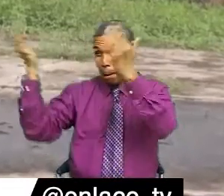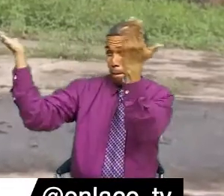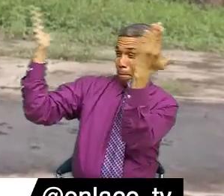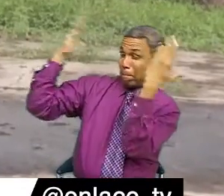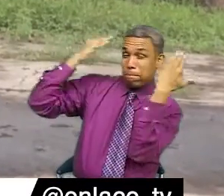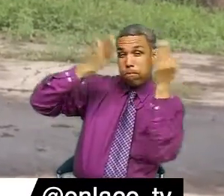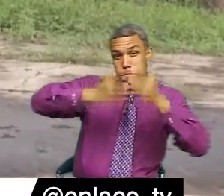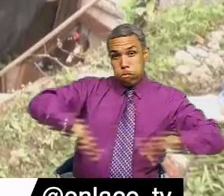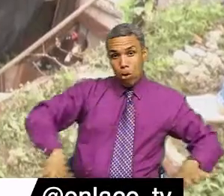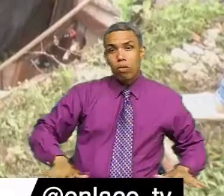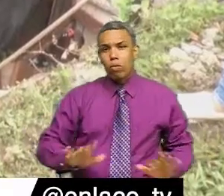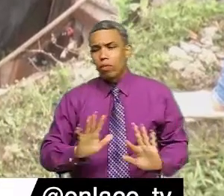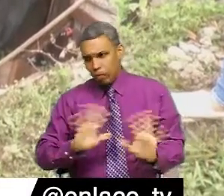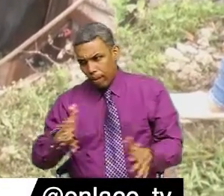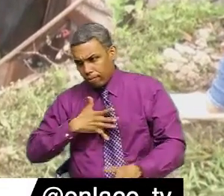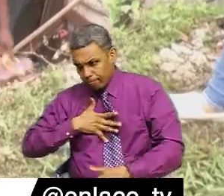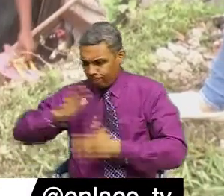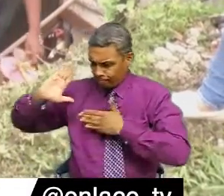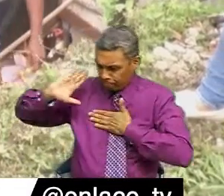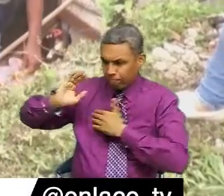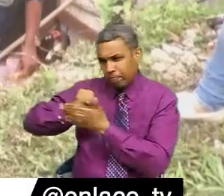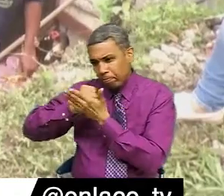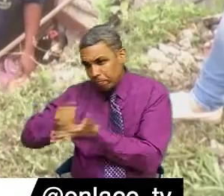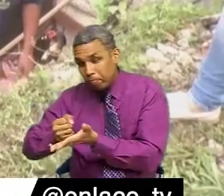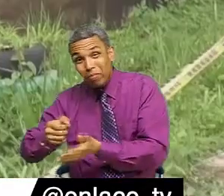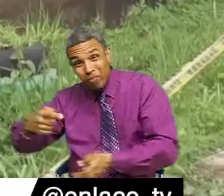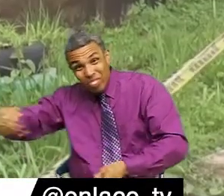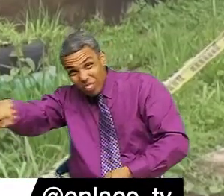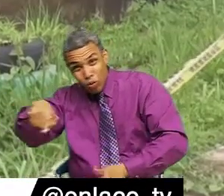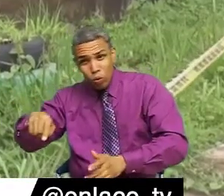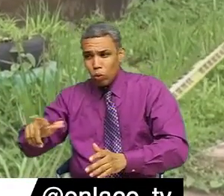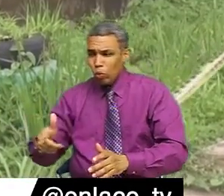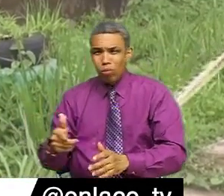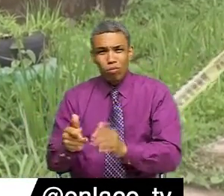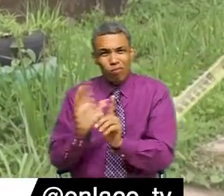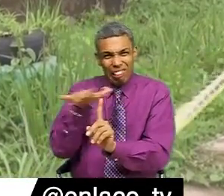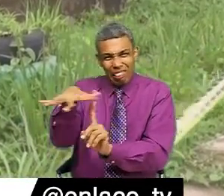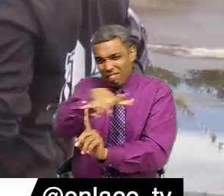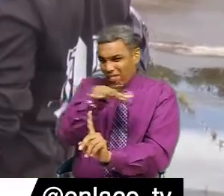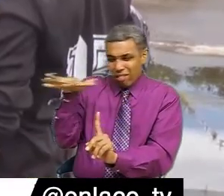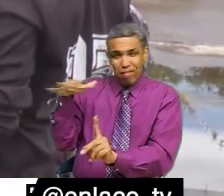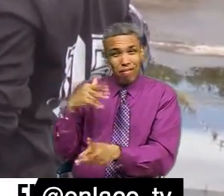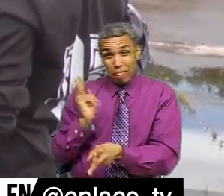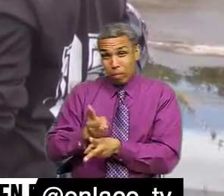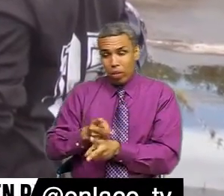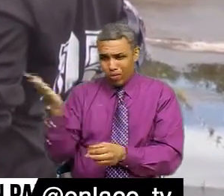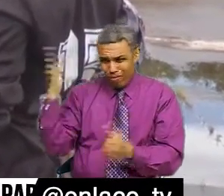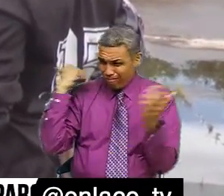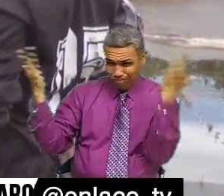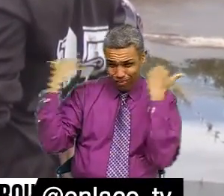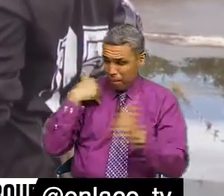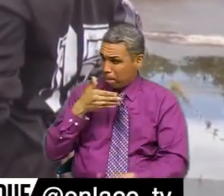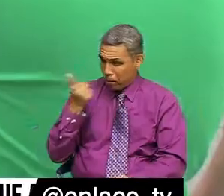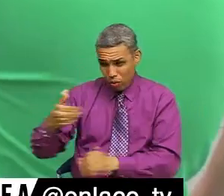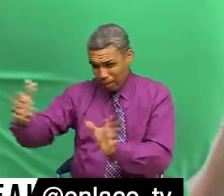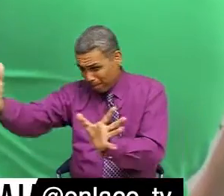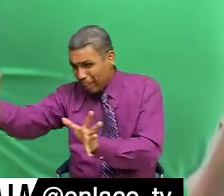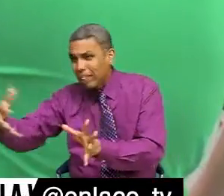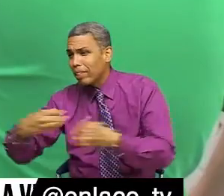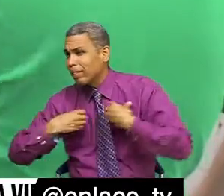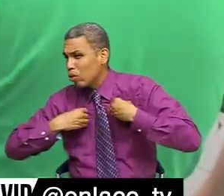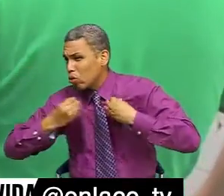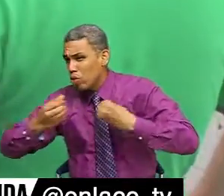reubicadas, nos tocó sacarlas inmediatamente, estaba en zona de muy alto riesgo, ya los tenemos reubicados. Ya van